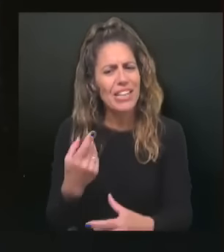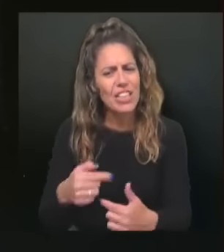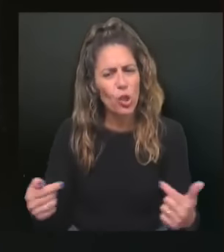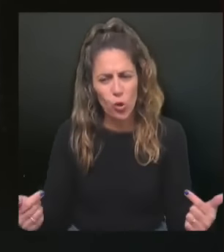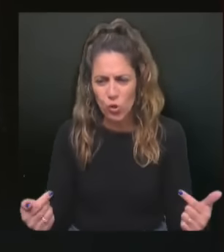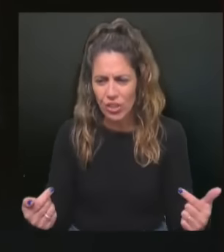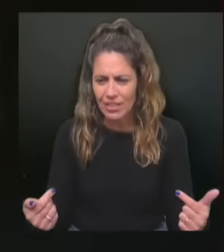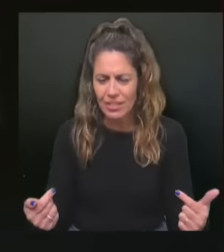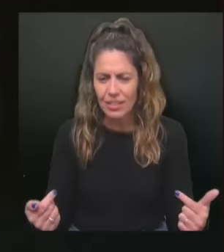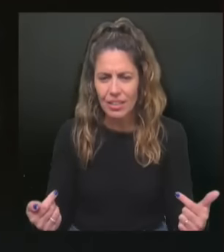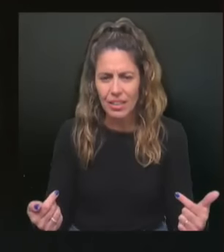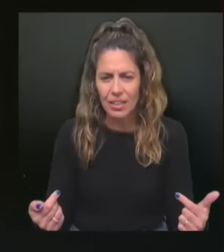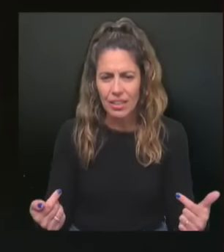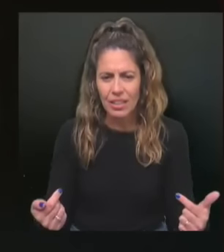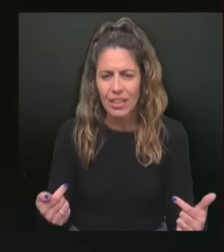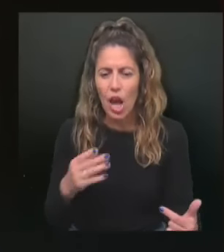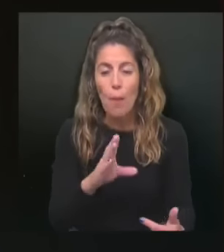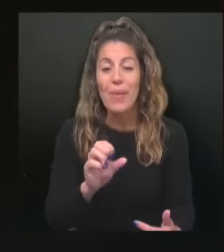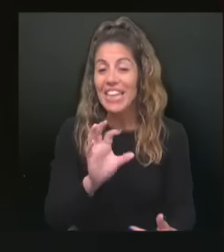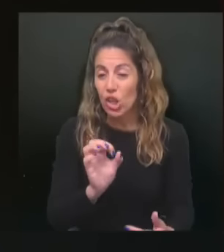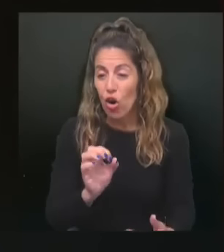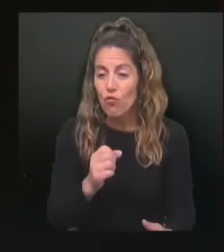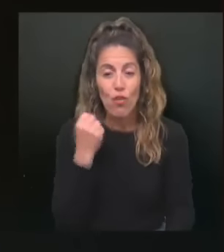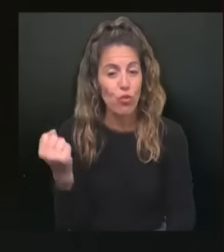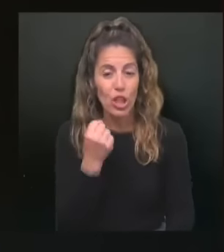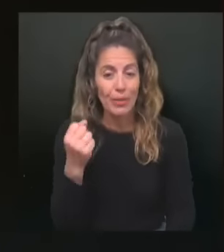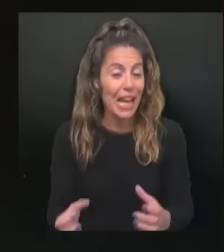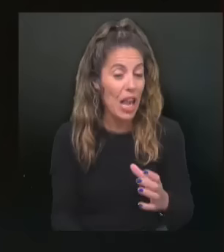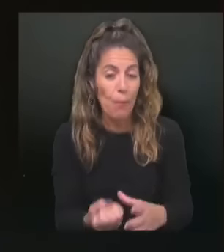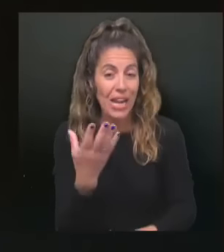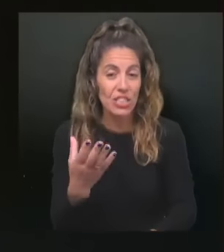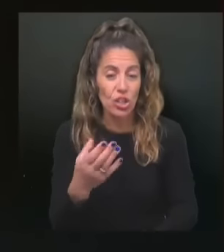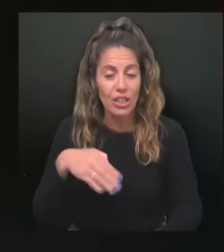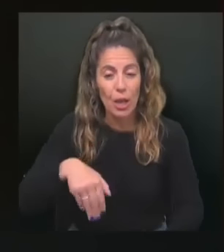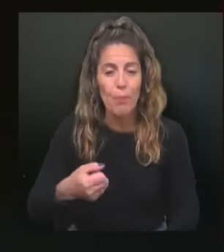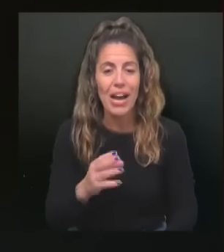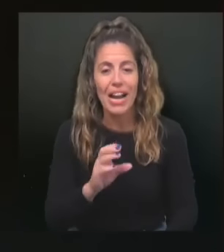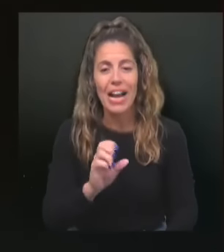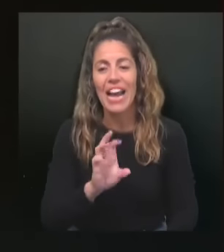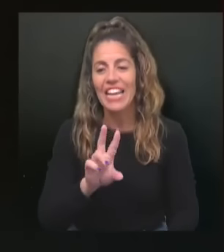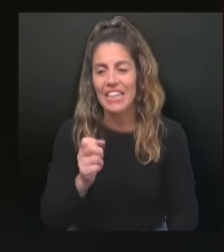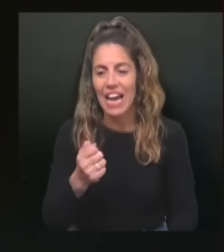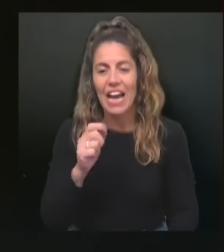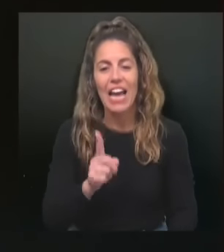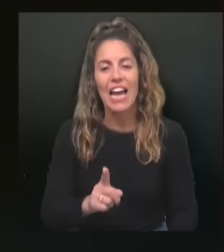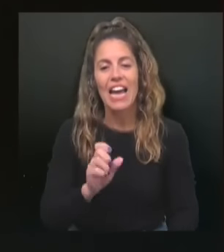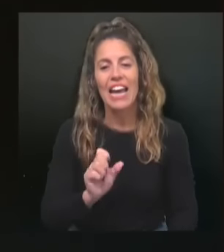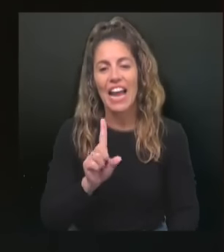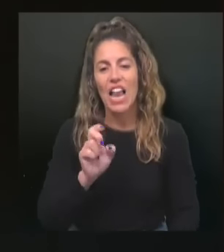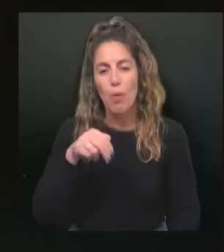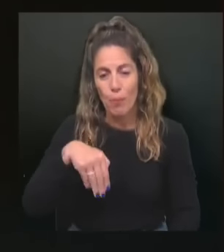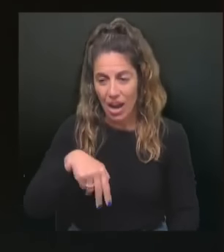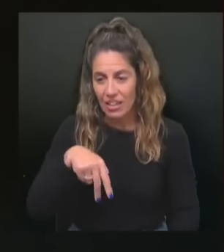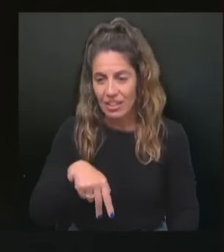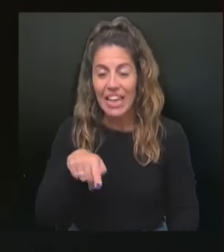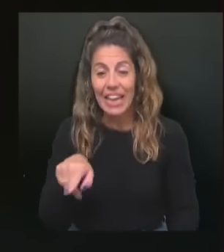sueltos. Perico fue fundamental en la aparición de Macarena Gelman, fundamental. Le